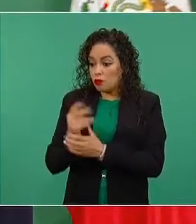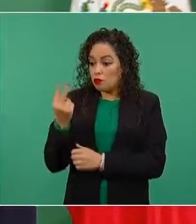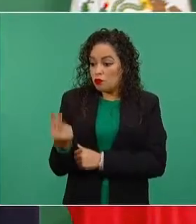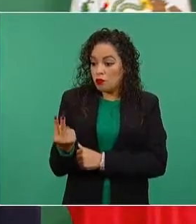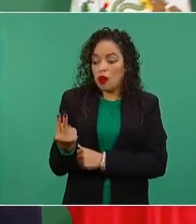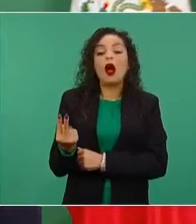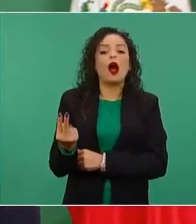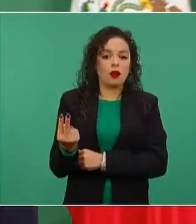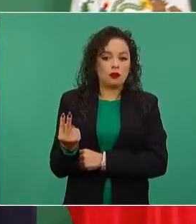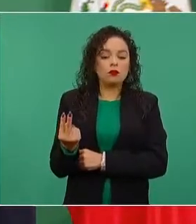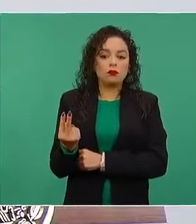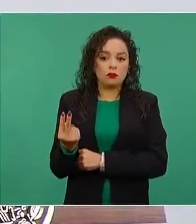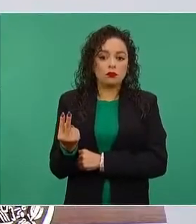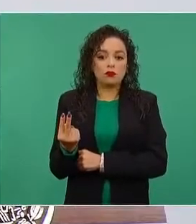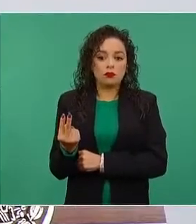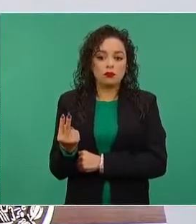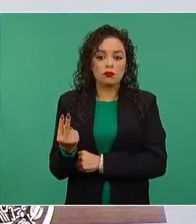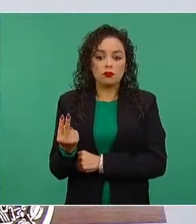a tener